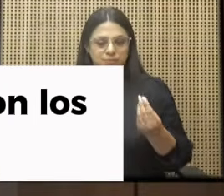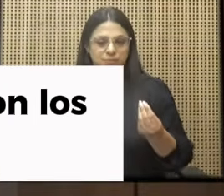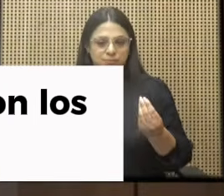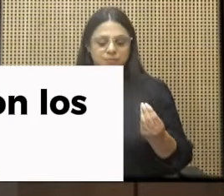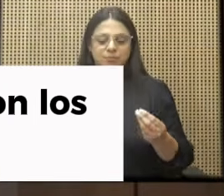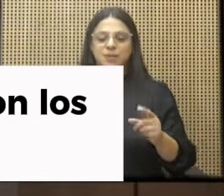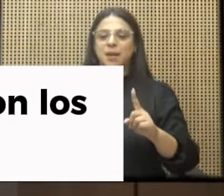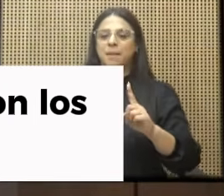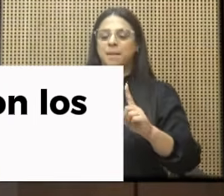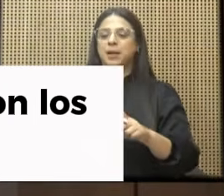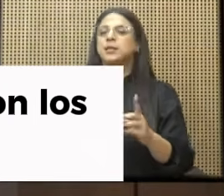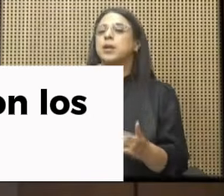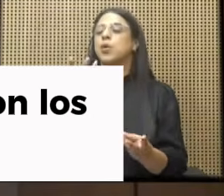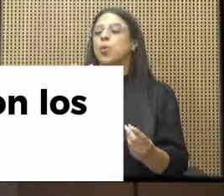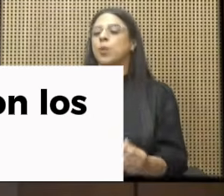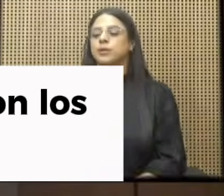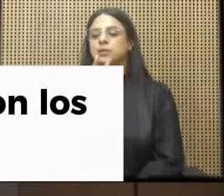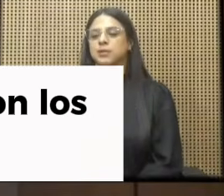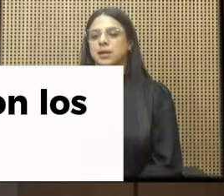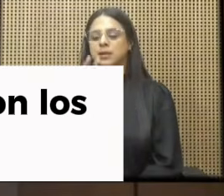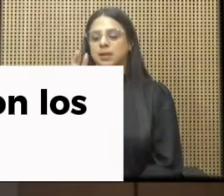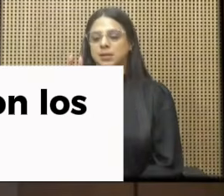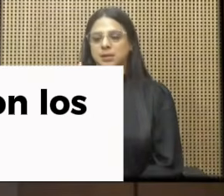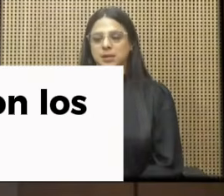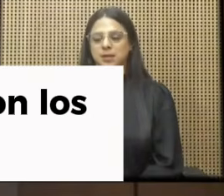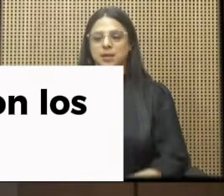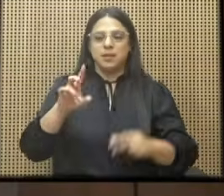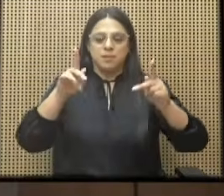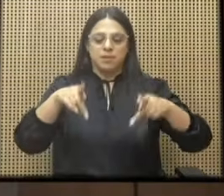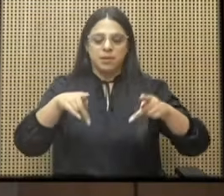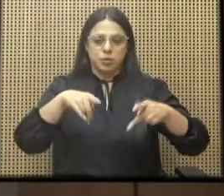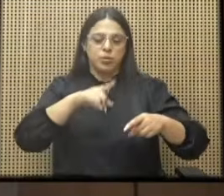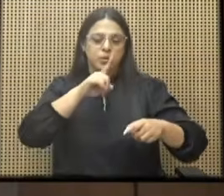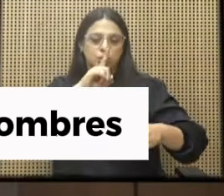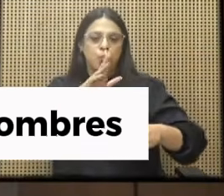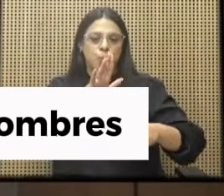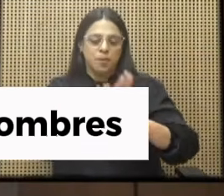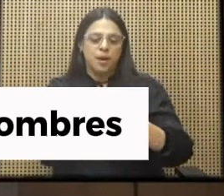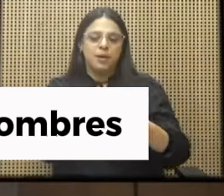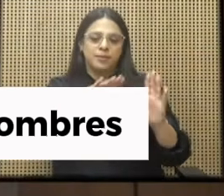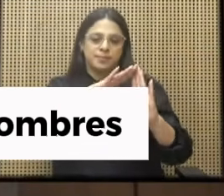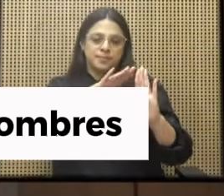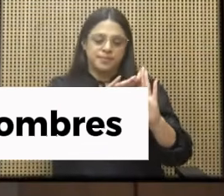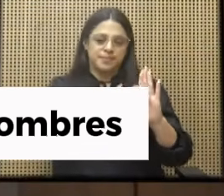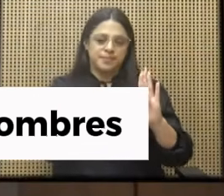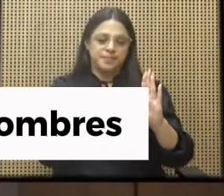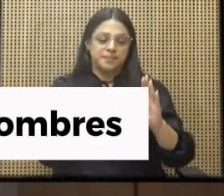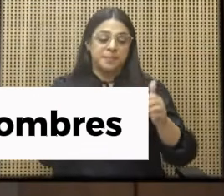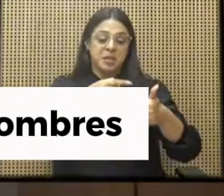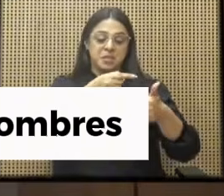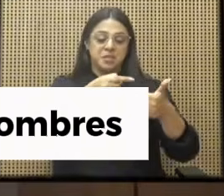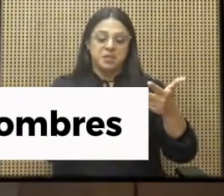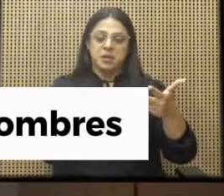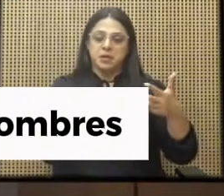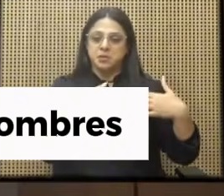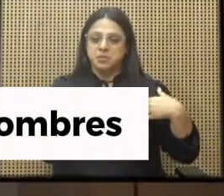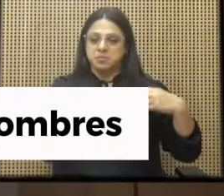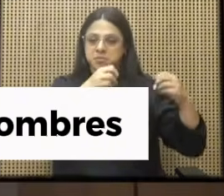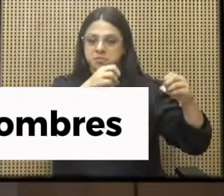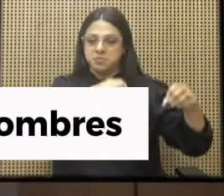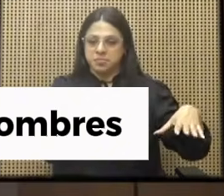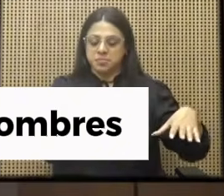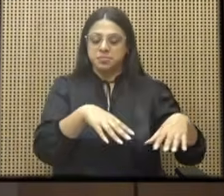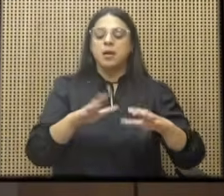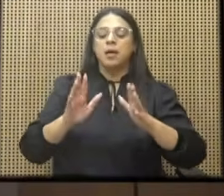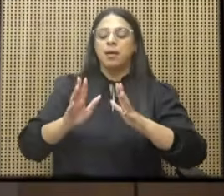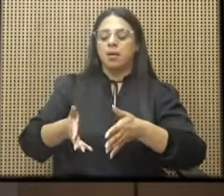recibió 37 personas que cumplieron con los requisitos. 3 renunciaron, quedaron